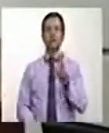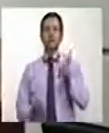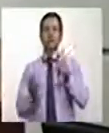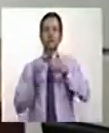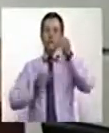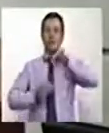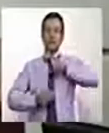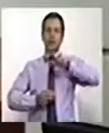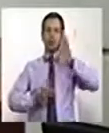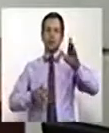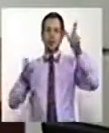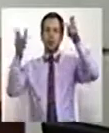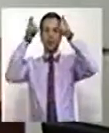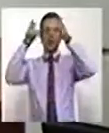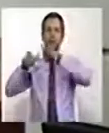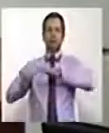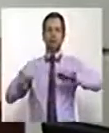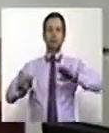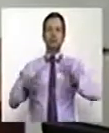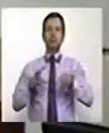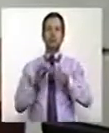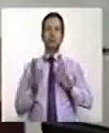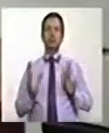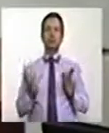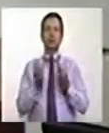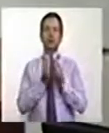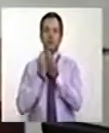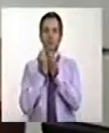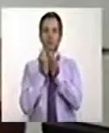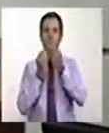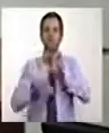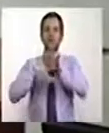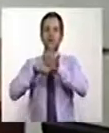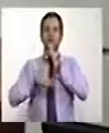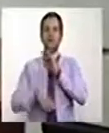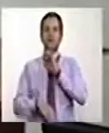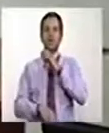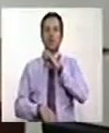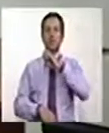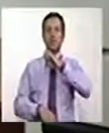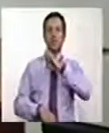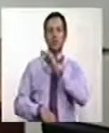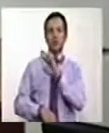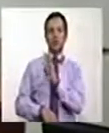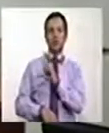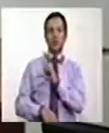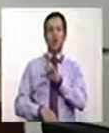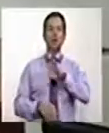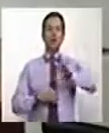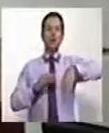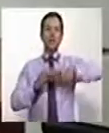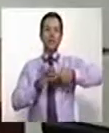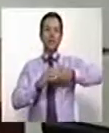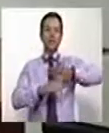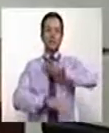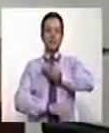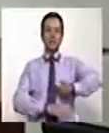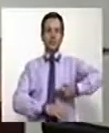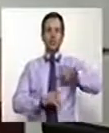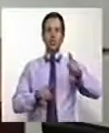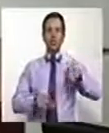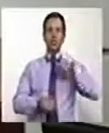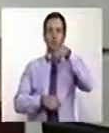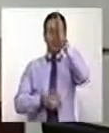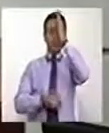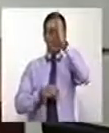ganadero, miembro de la junta directiva de Ecopetrol y presidente de la clínica Chayo, la cual dirigió con lucidez